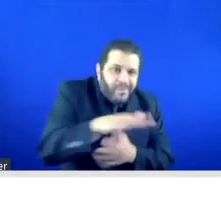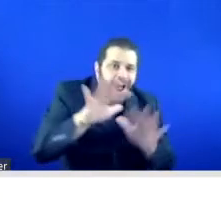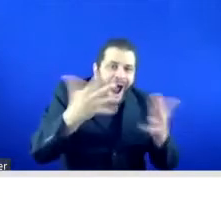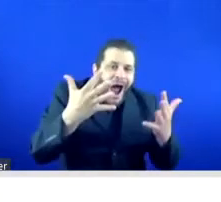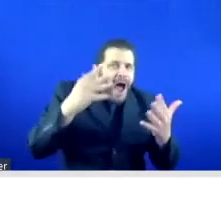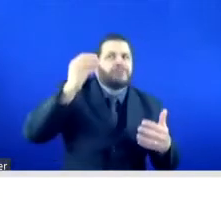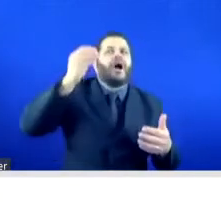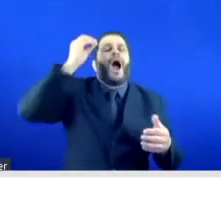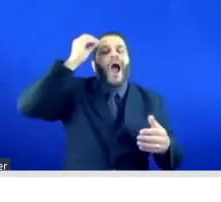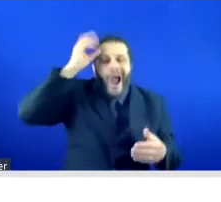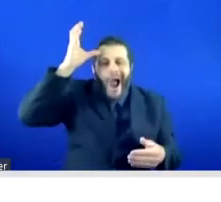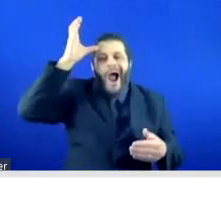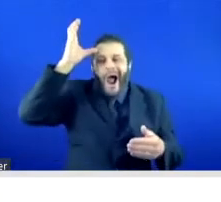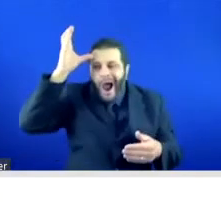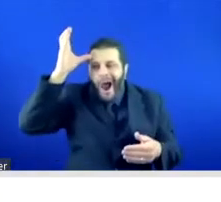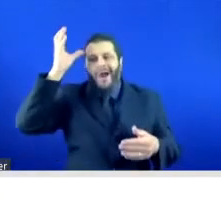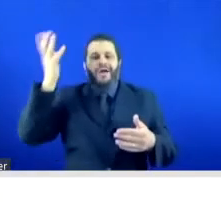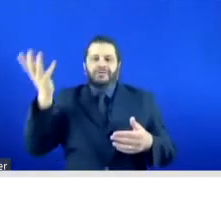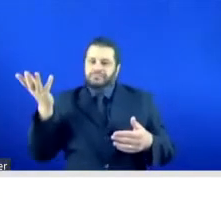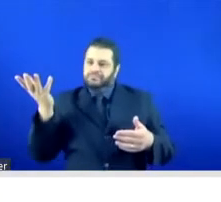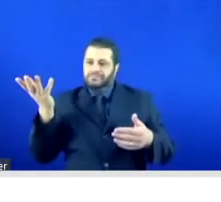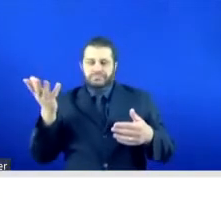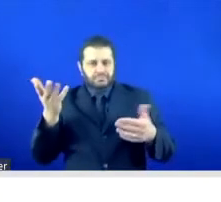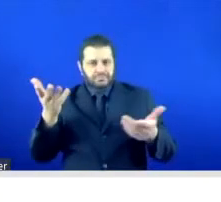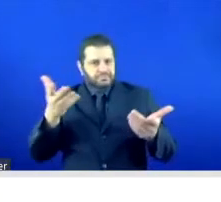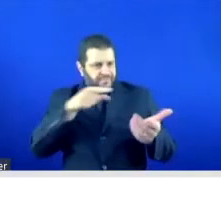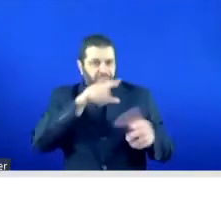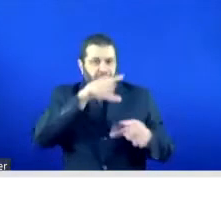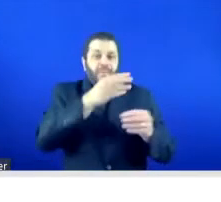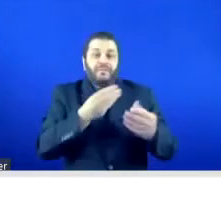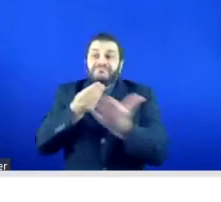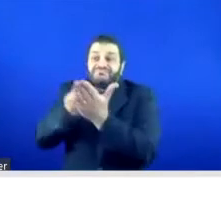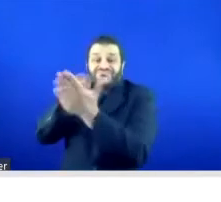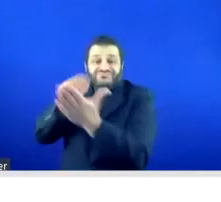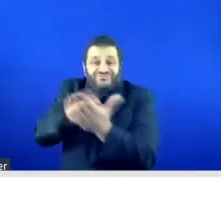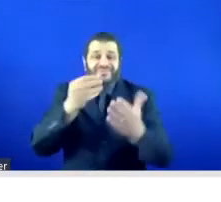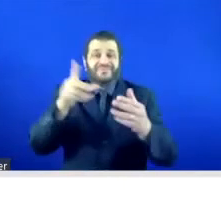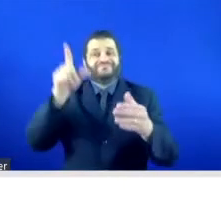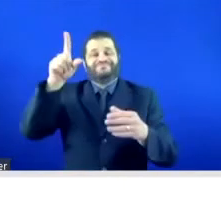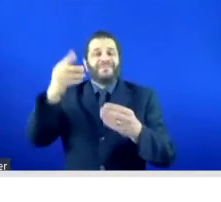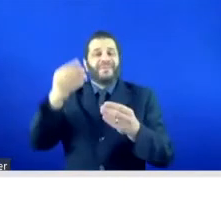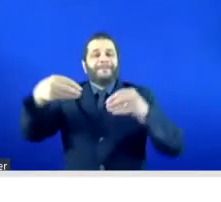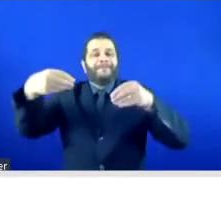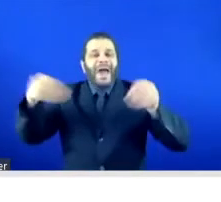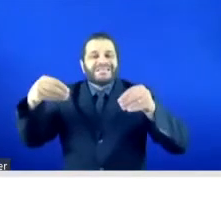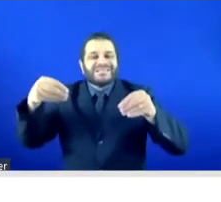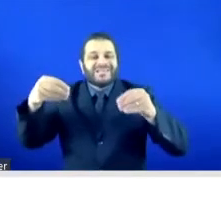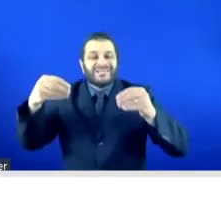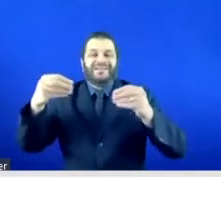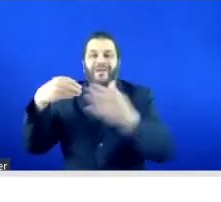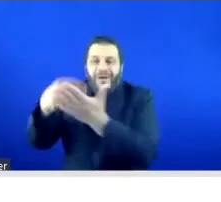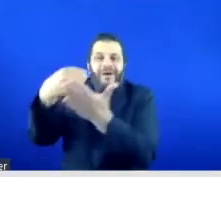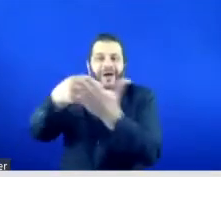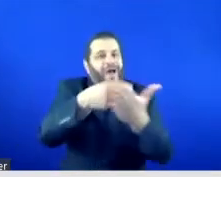planeta? Y eso es algo diario, minuto a minuto, segundo a segundo. Y entonces la mayoría de la gente lo siente